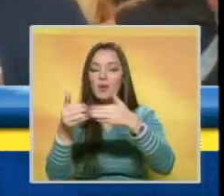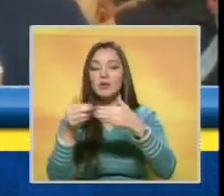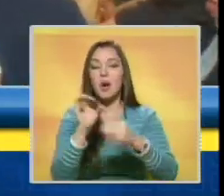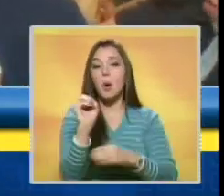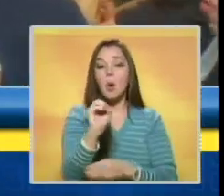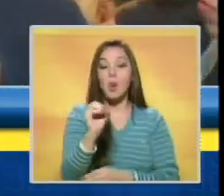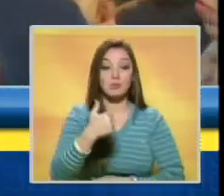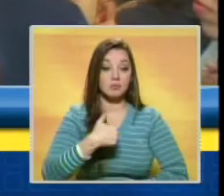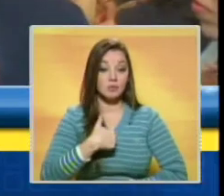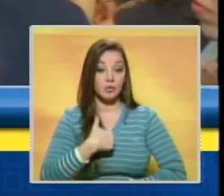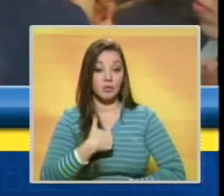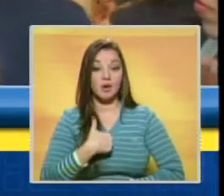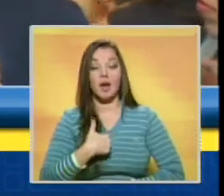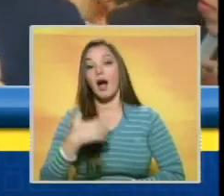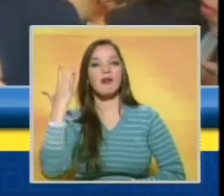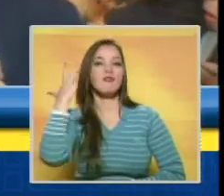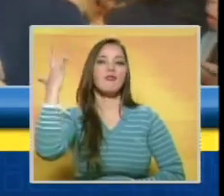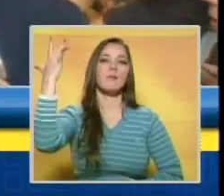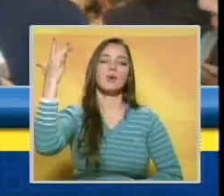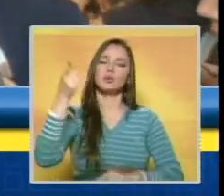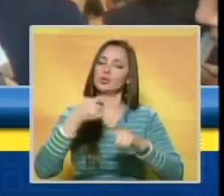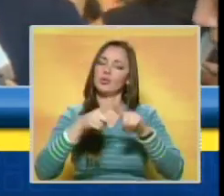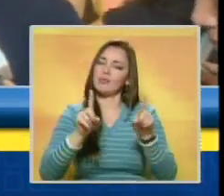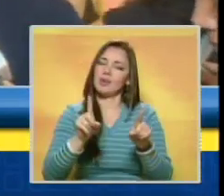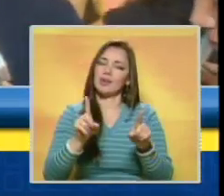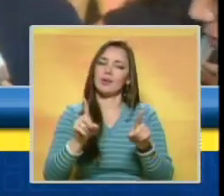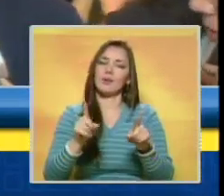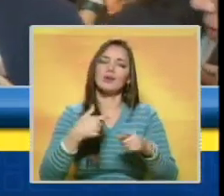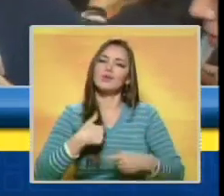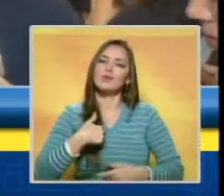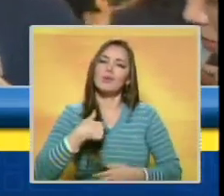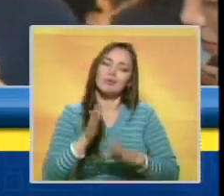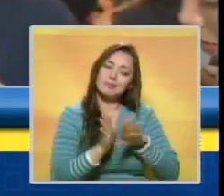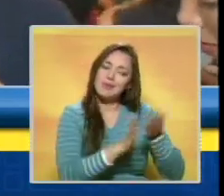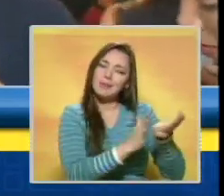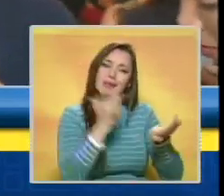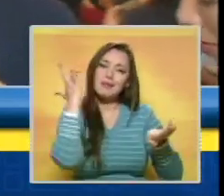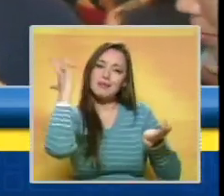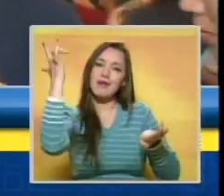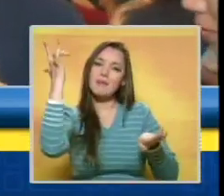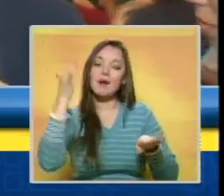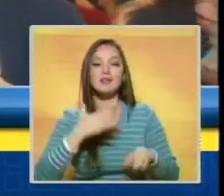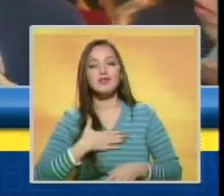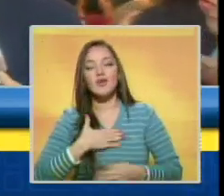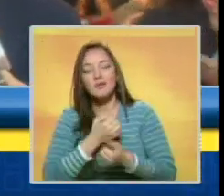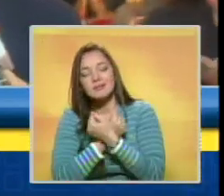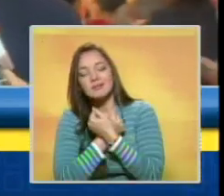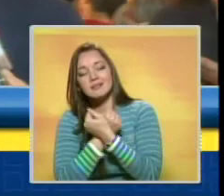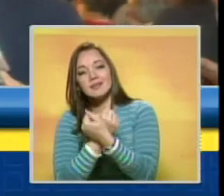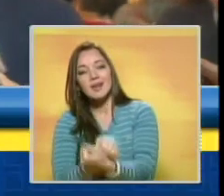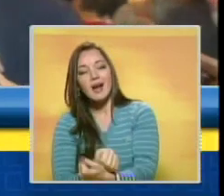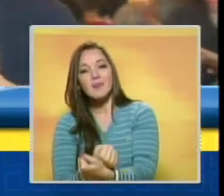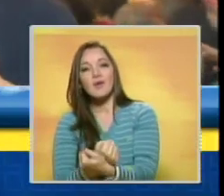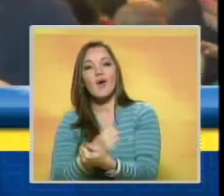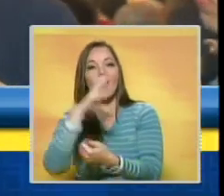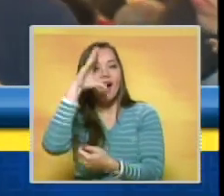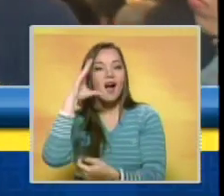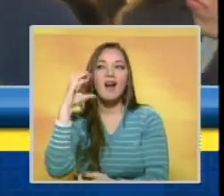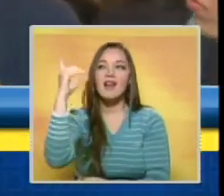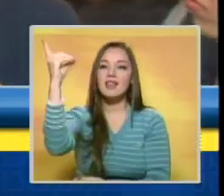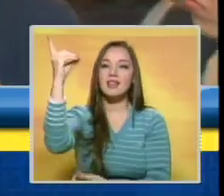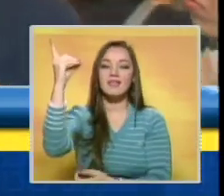que no lo digo como diseñador reconocido, lo digo como ser humano, como devoto a la Divina Pastora, como guaro.